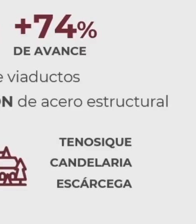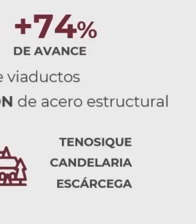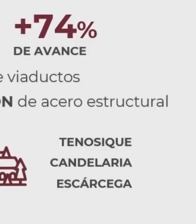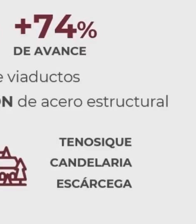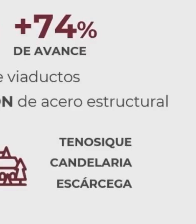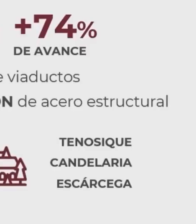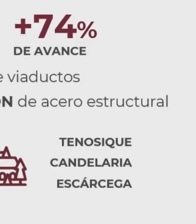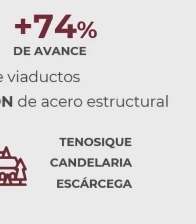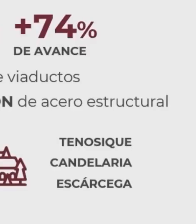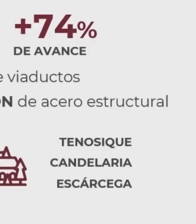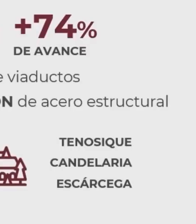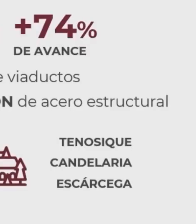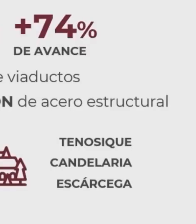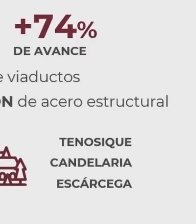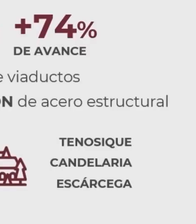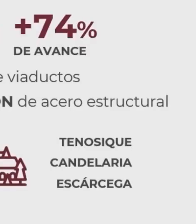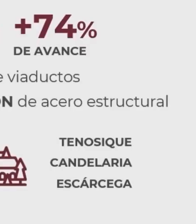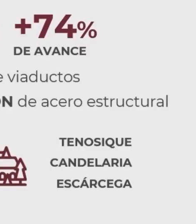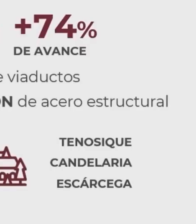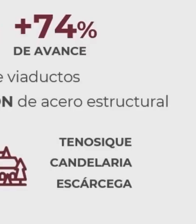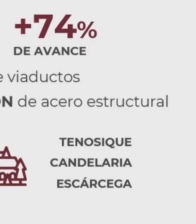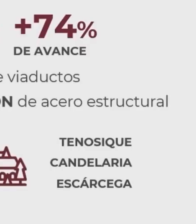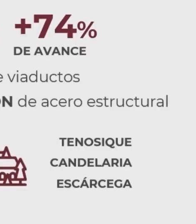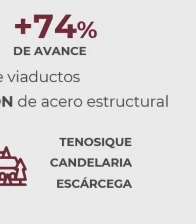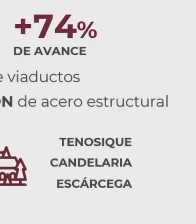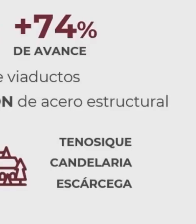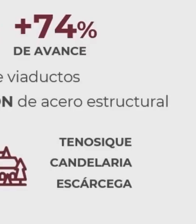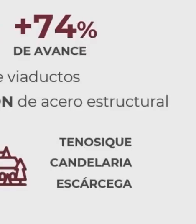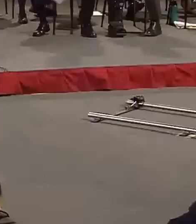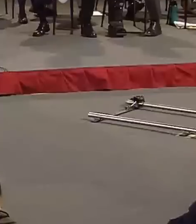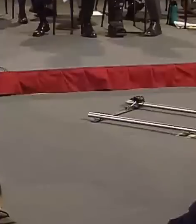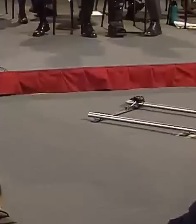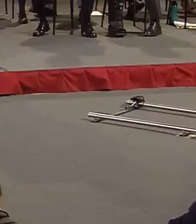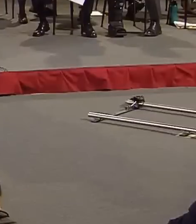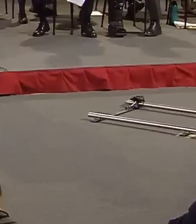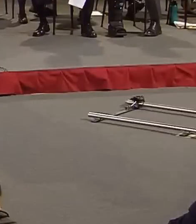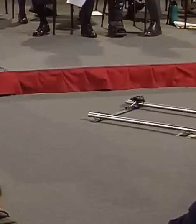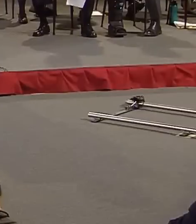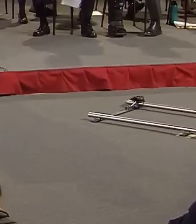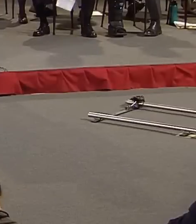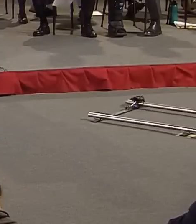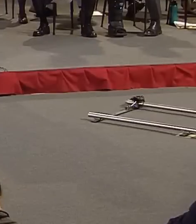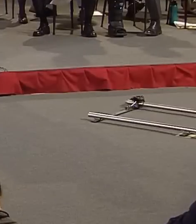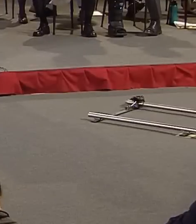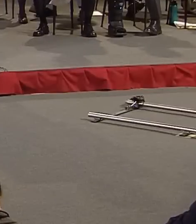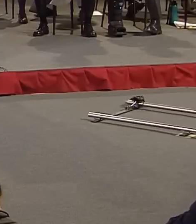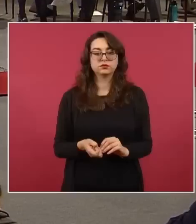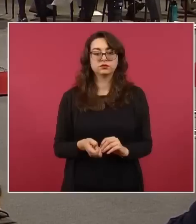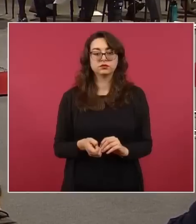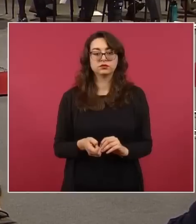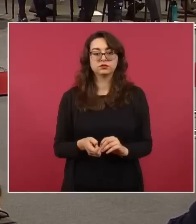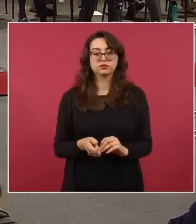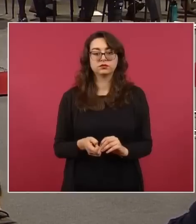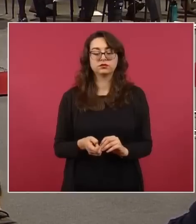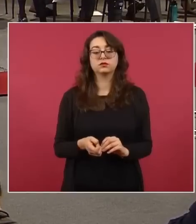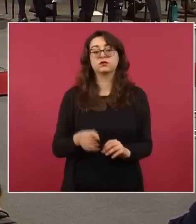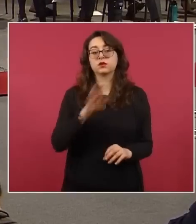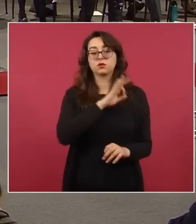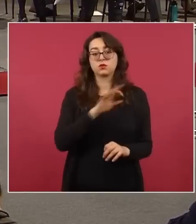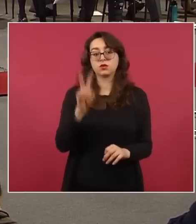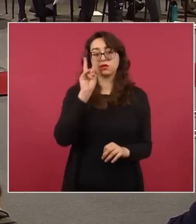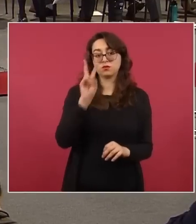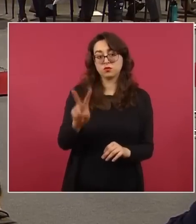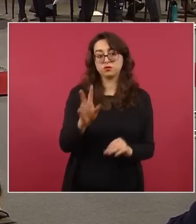edificación Cómo podemos verificar en el diagrama que tenemos los viaductos ya están ejecutados